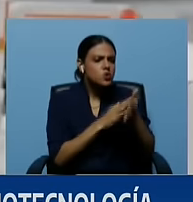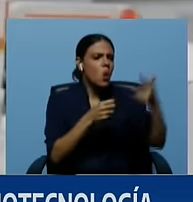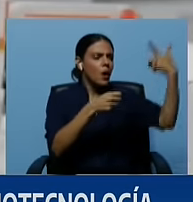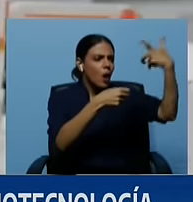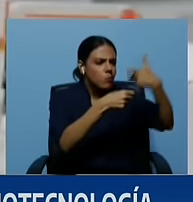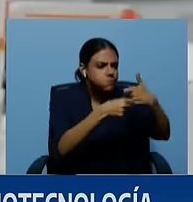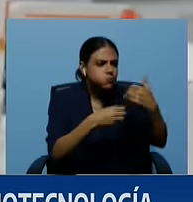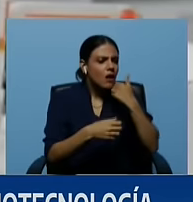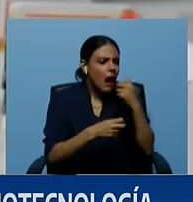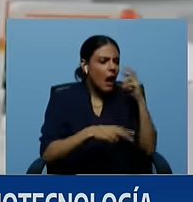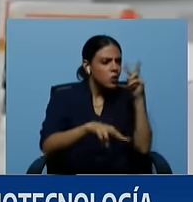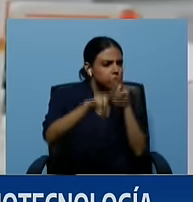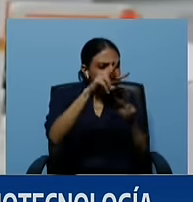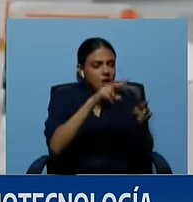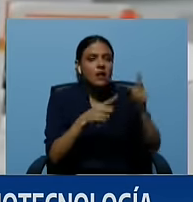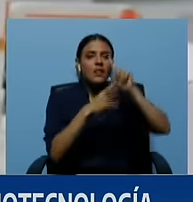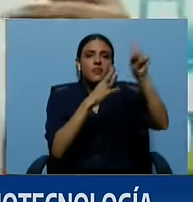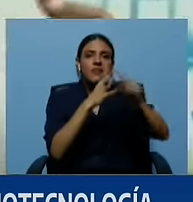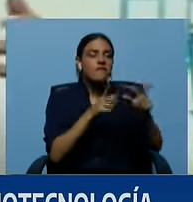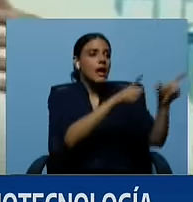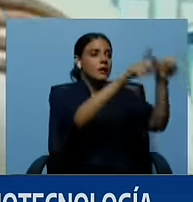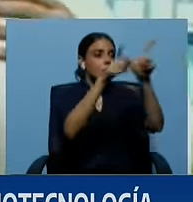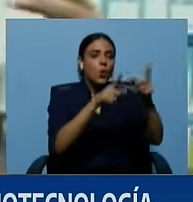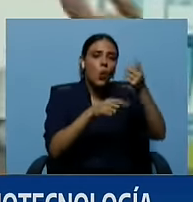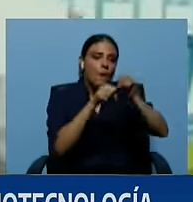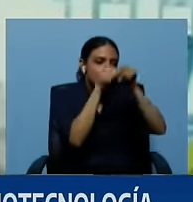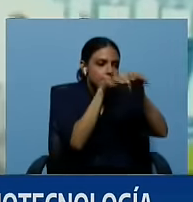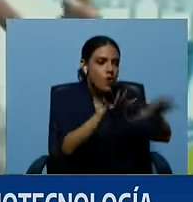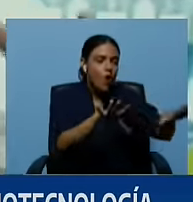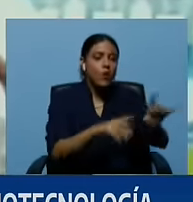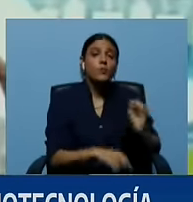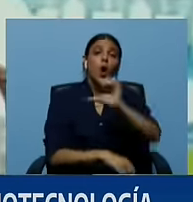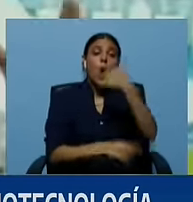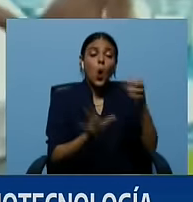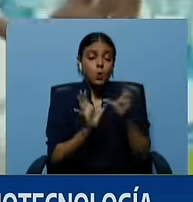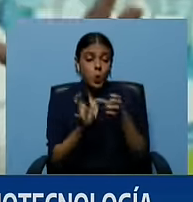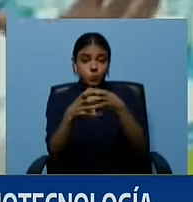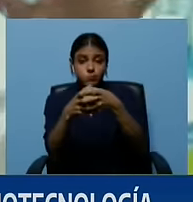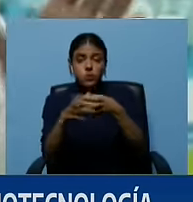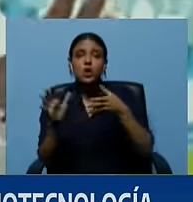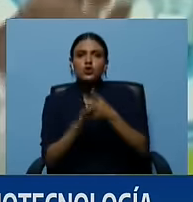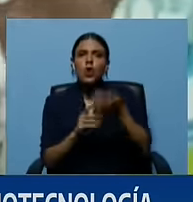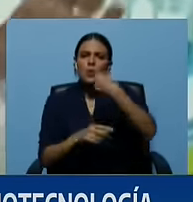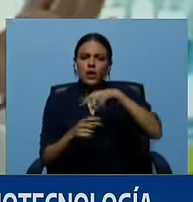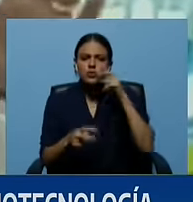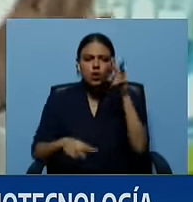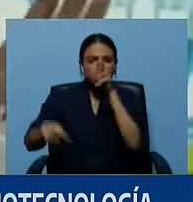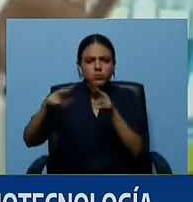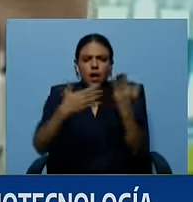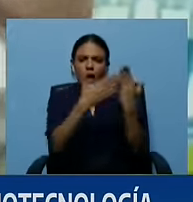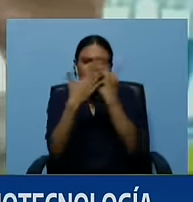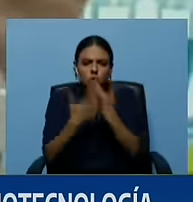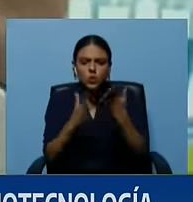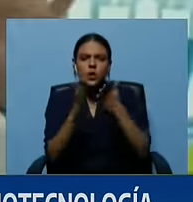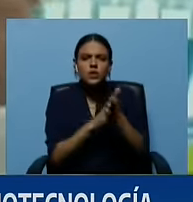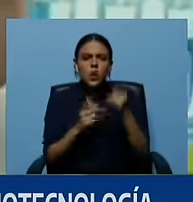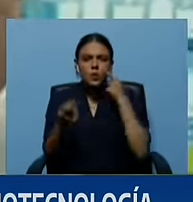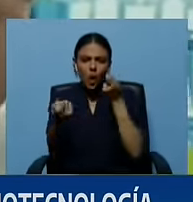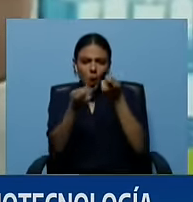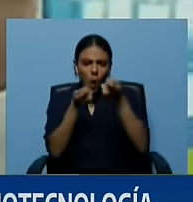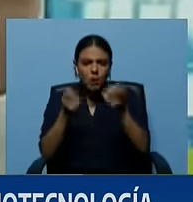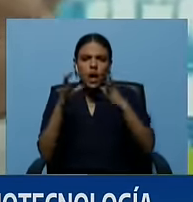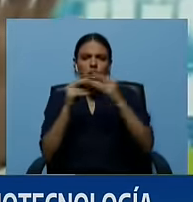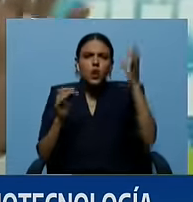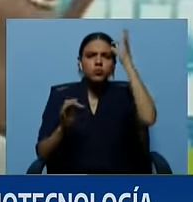los diferentes rubros. También tenemos un área de siembra y multiplicación, un área que está controlada bajo